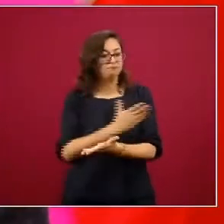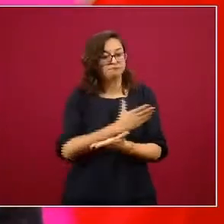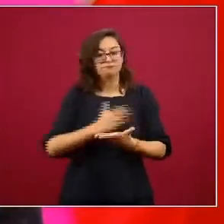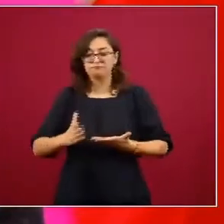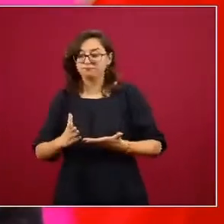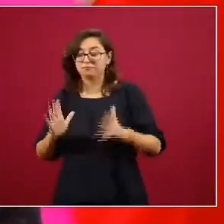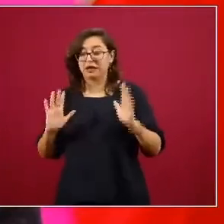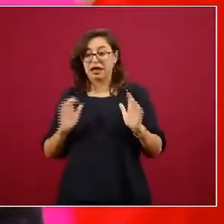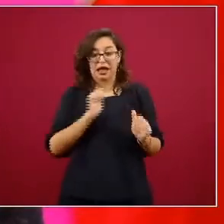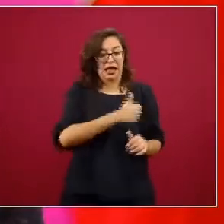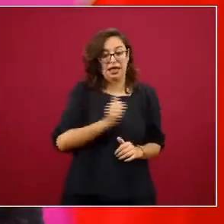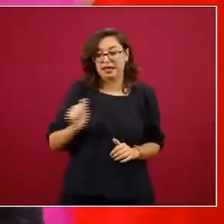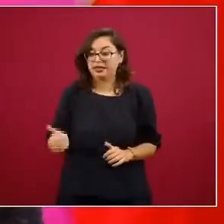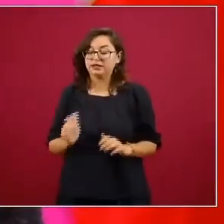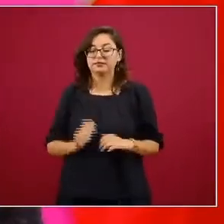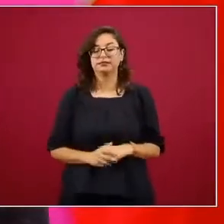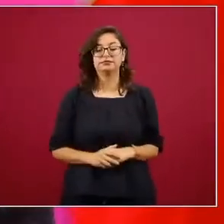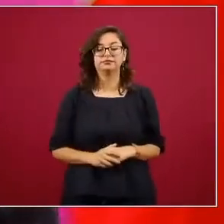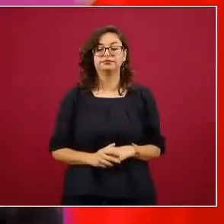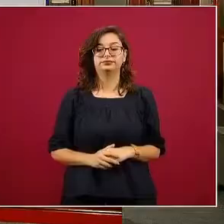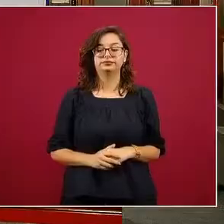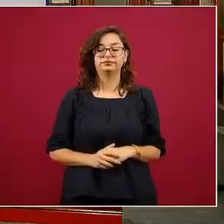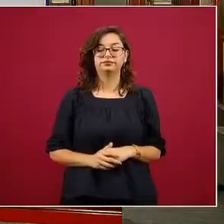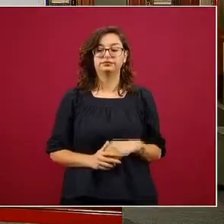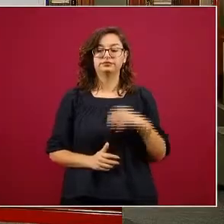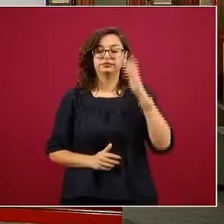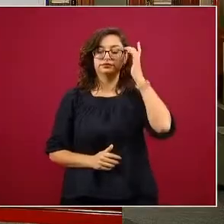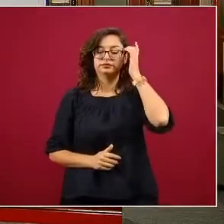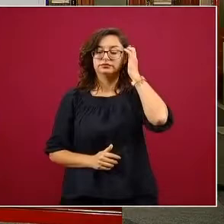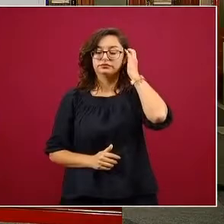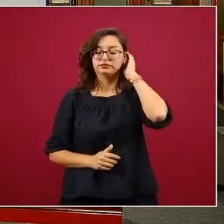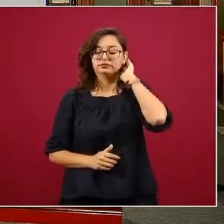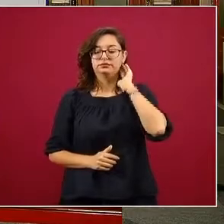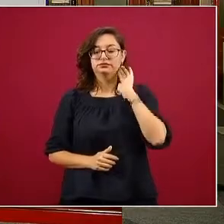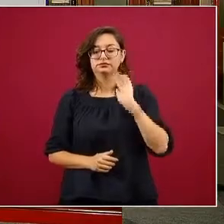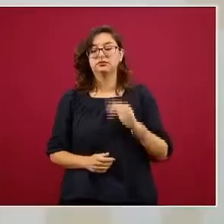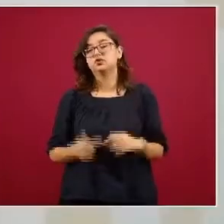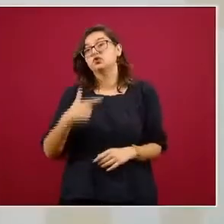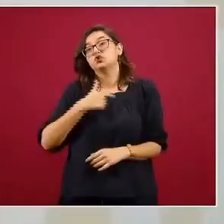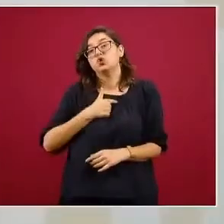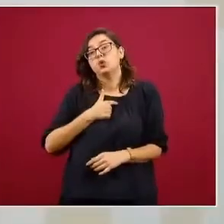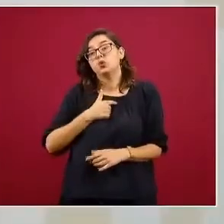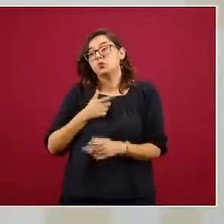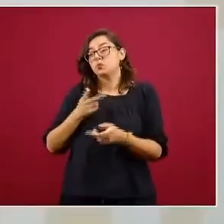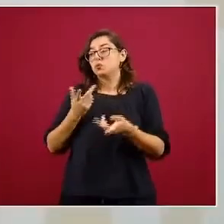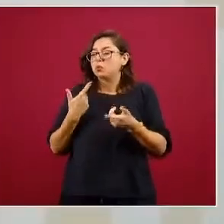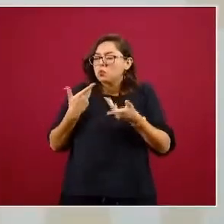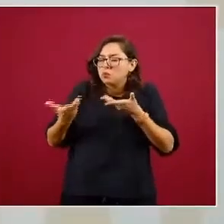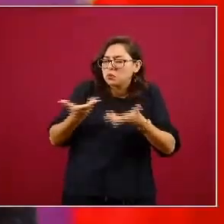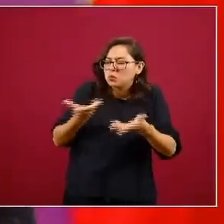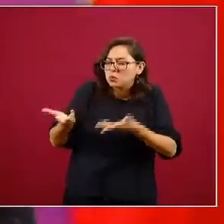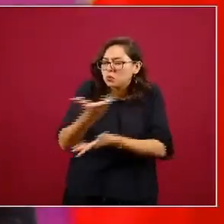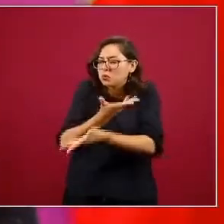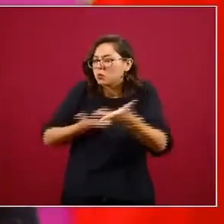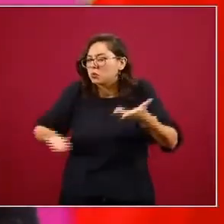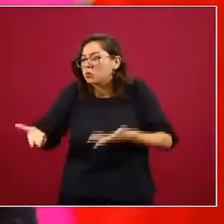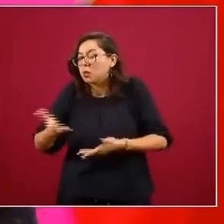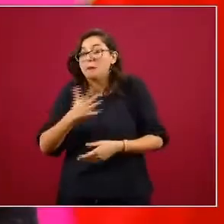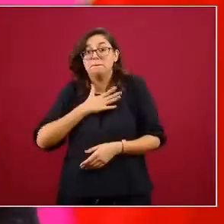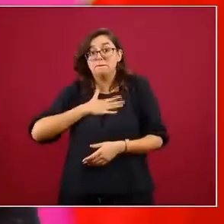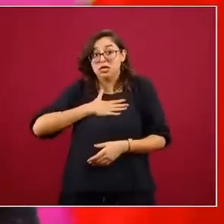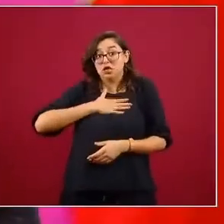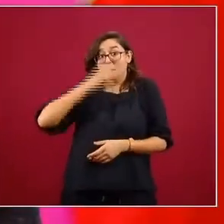Finalmente, en la conversación, esto es una apreciación personal, otras visiones podrían